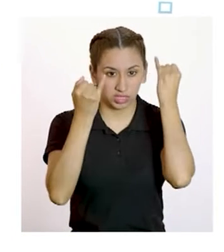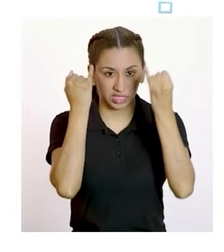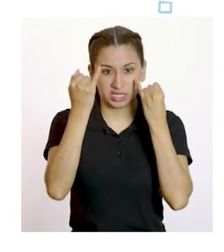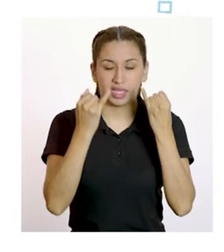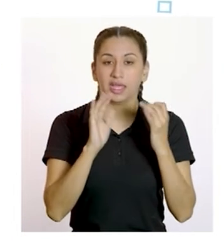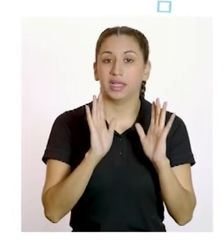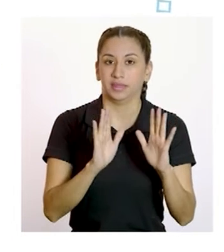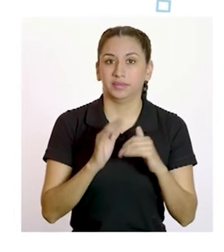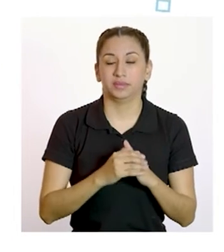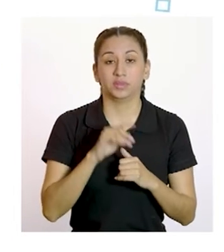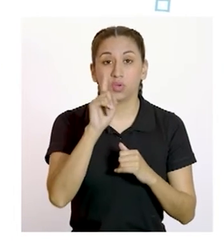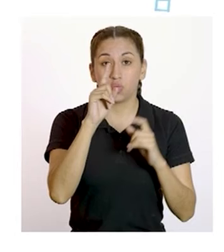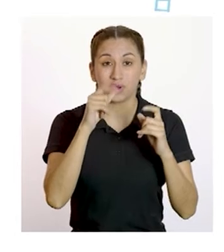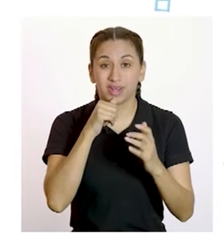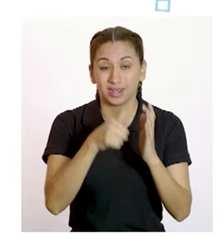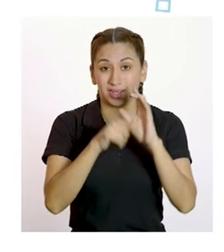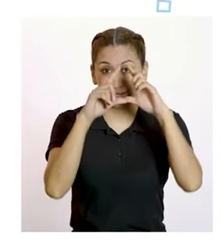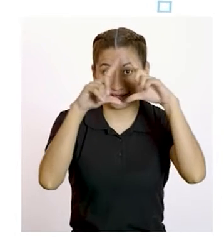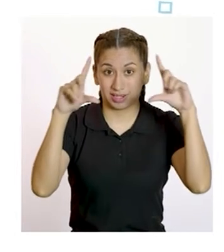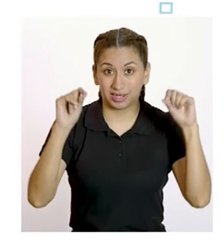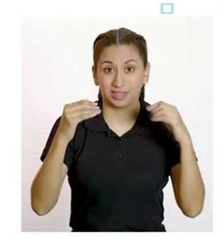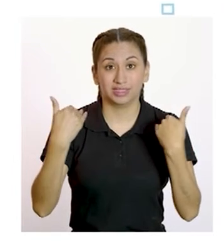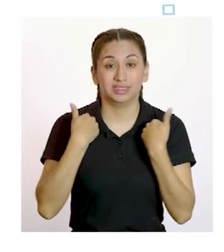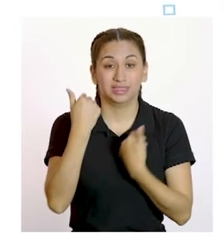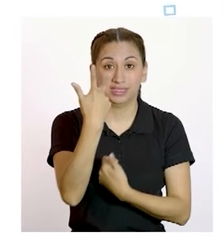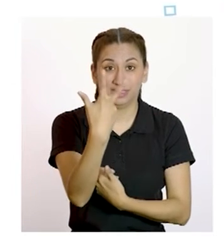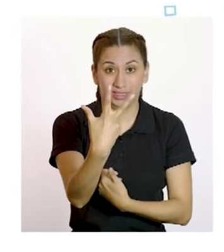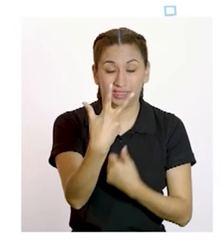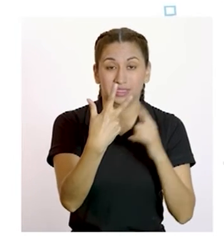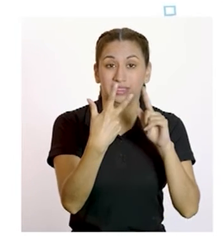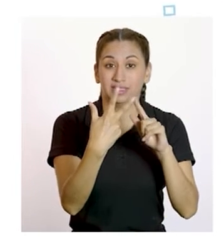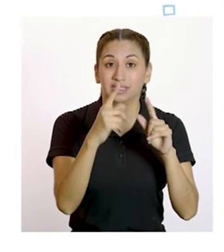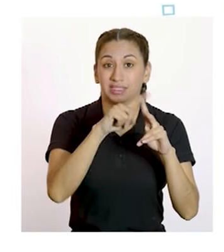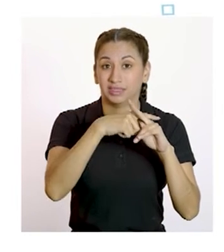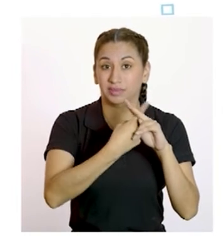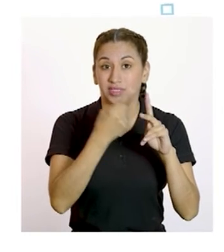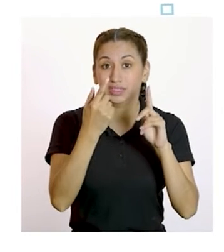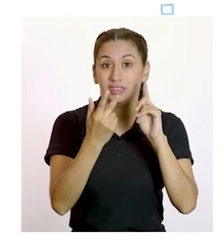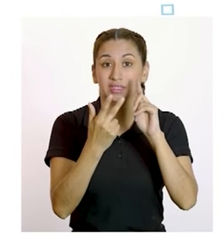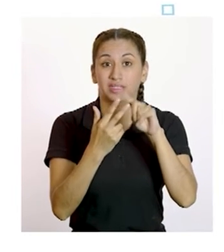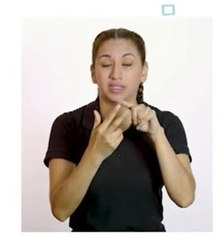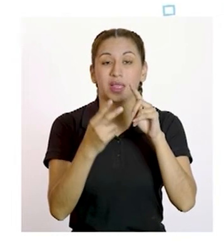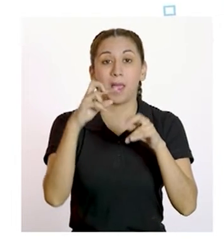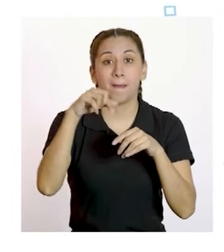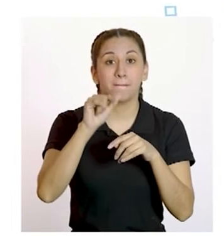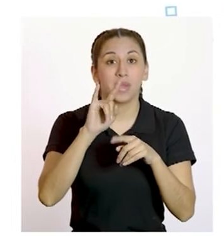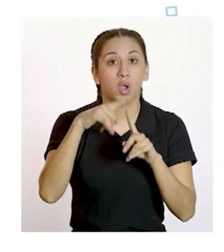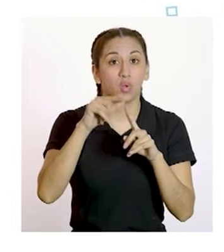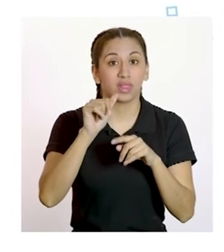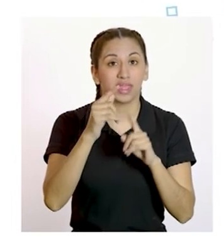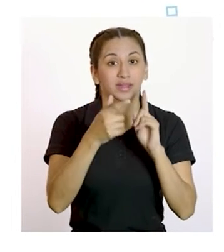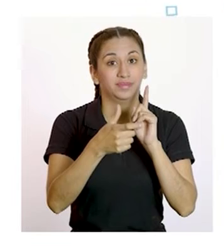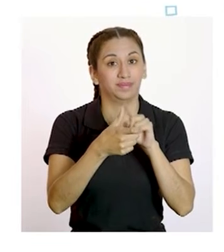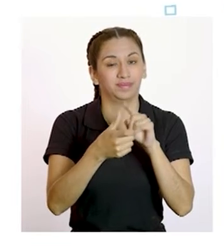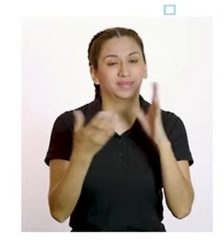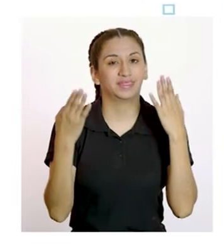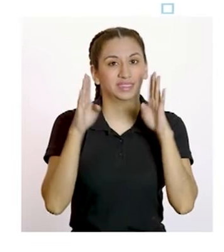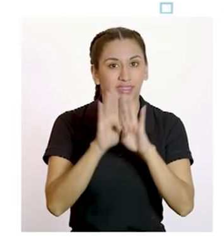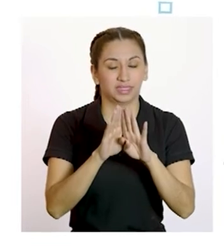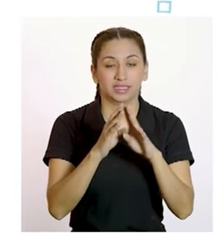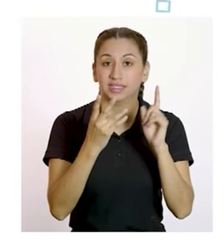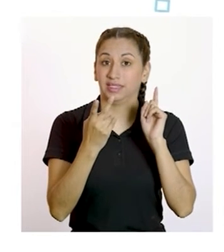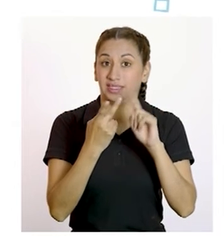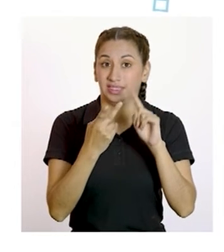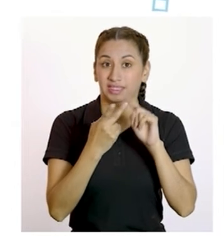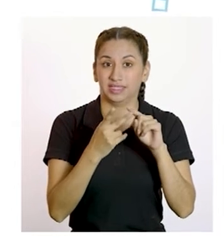ideas. Consideremos que una cartilla tiene 3 partes: el inicio, las pautas y el cierre. En